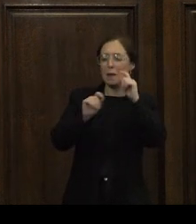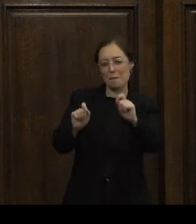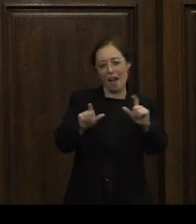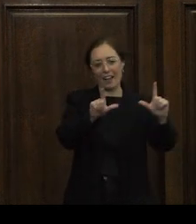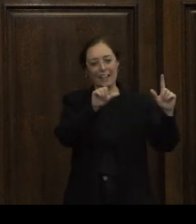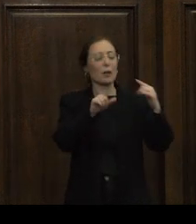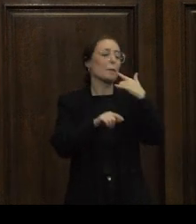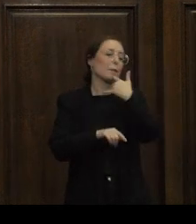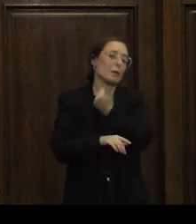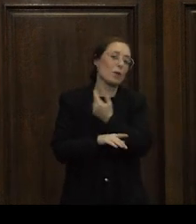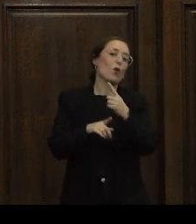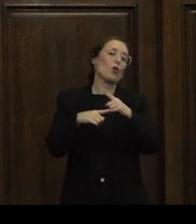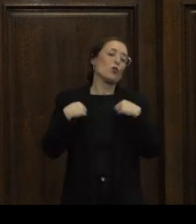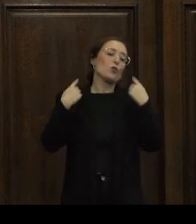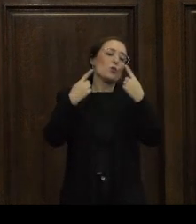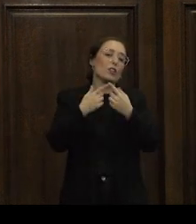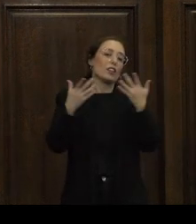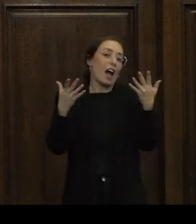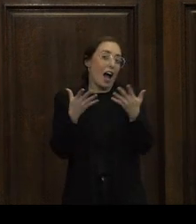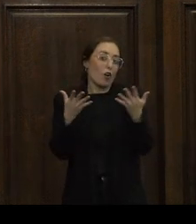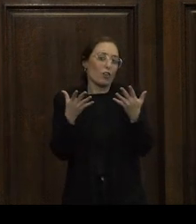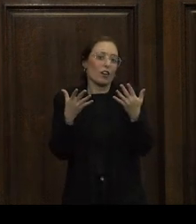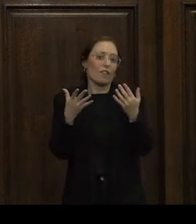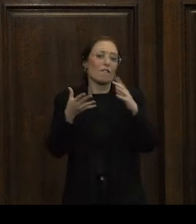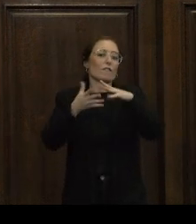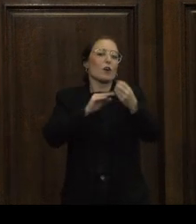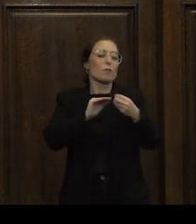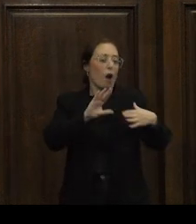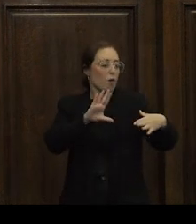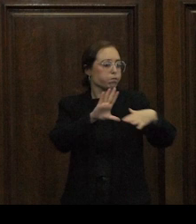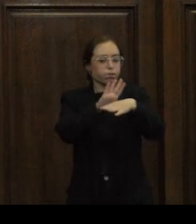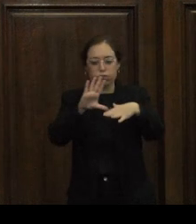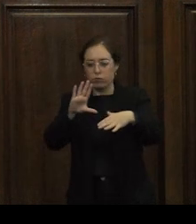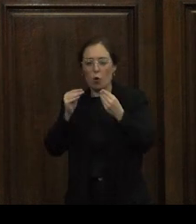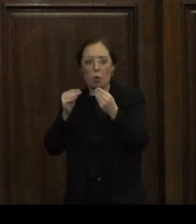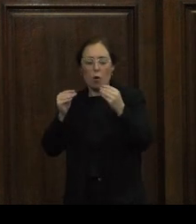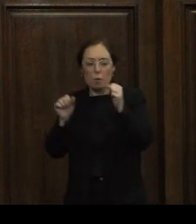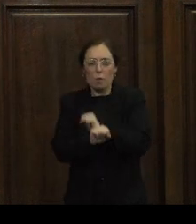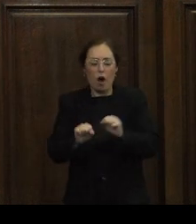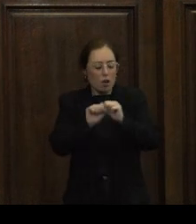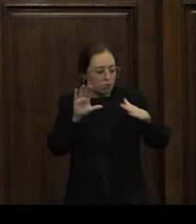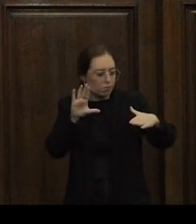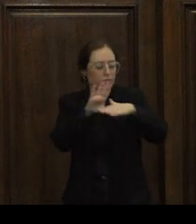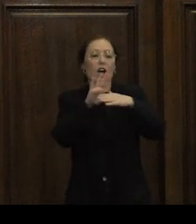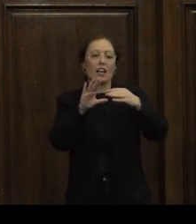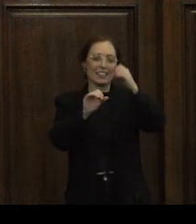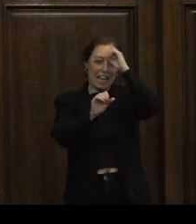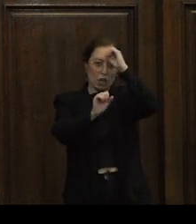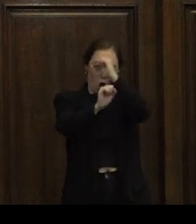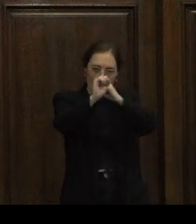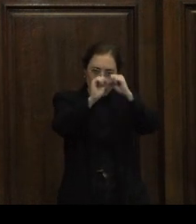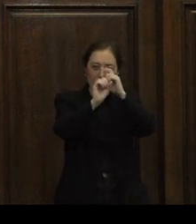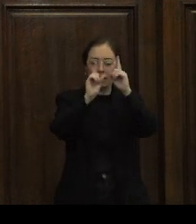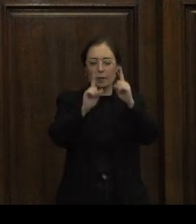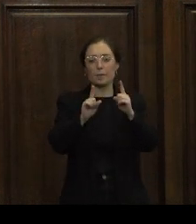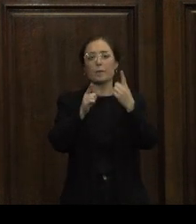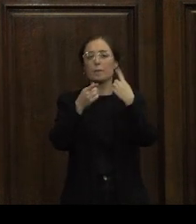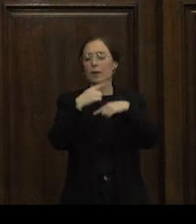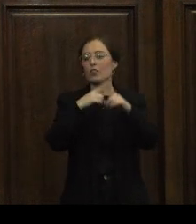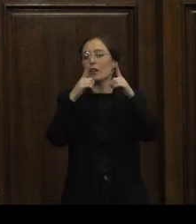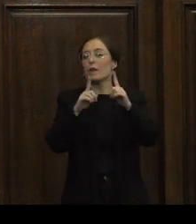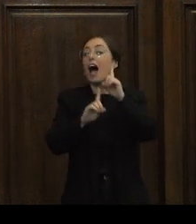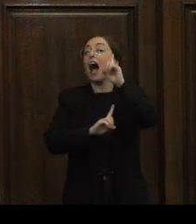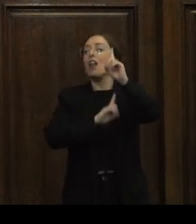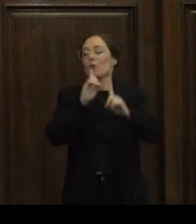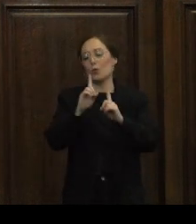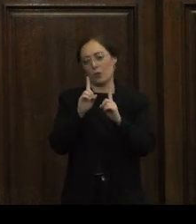¿no? Nuestra compatibilidad, eso que llamo nuestra compatibilidad con las tecnologías digitales, sobre todo con ciertas